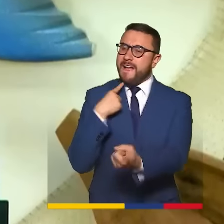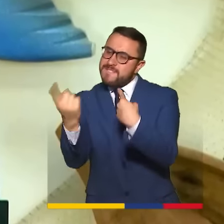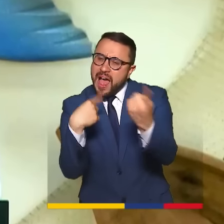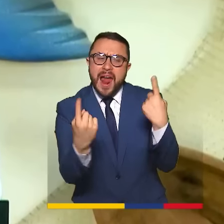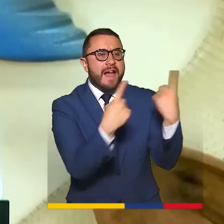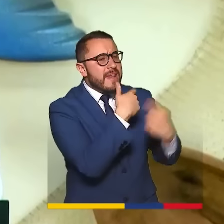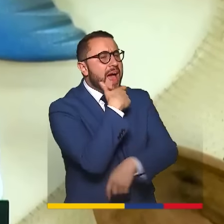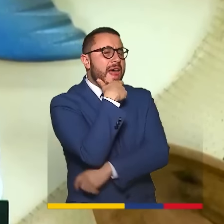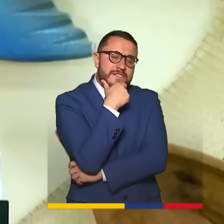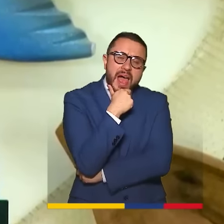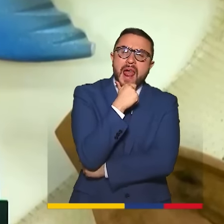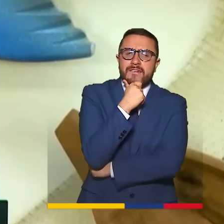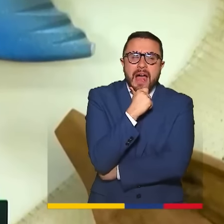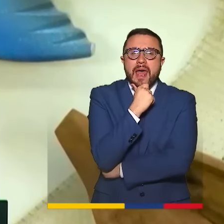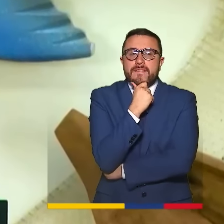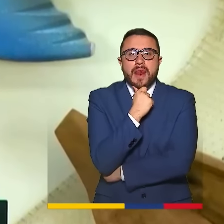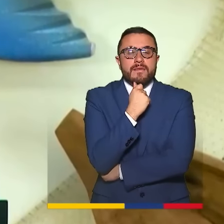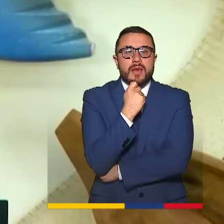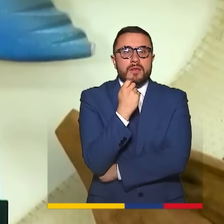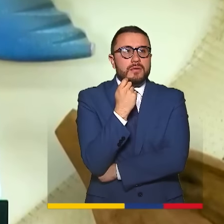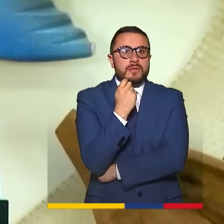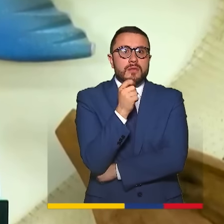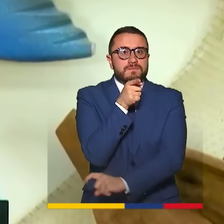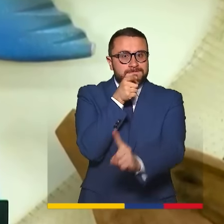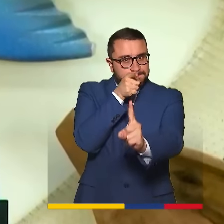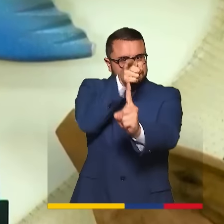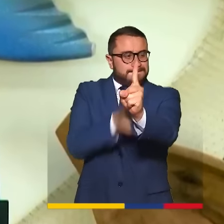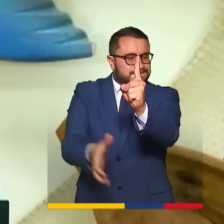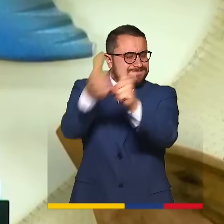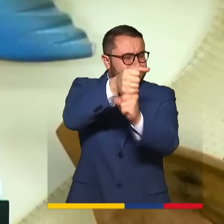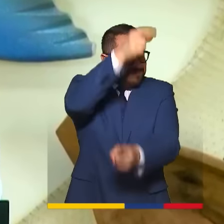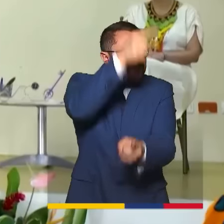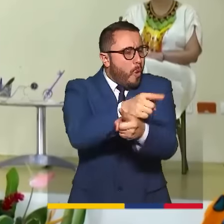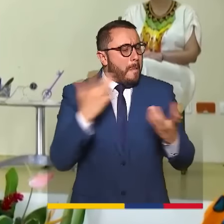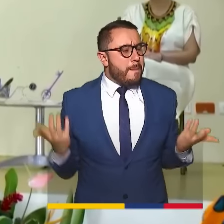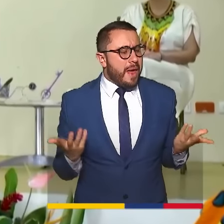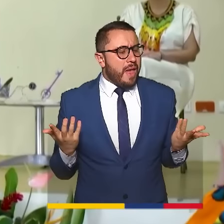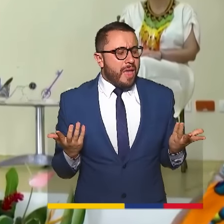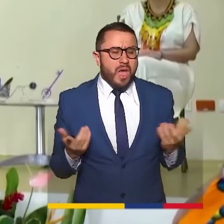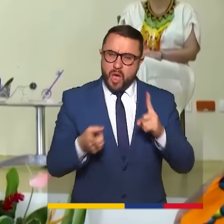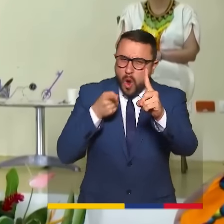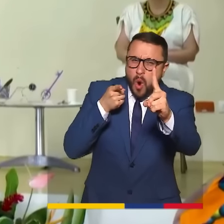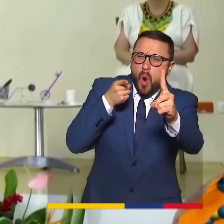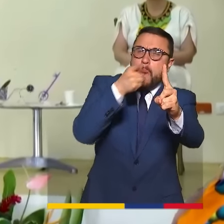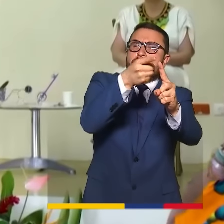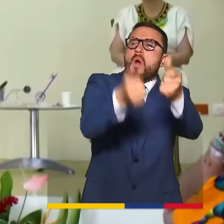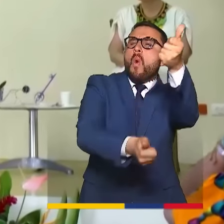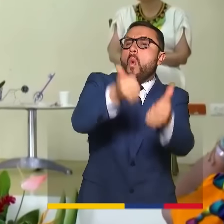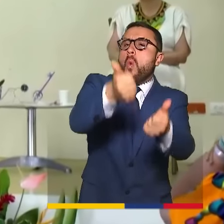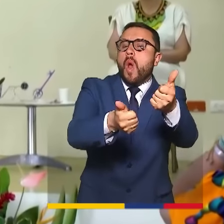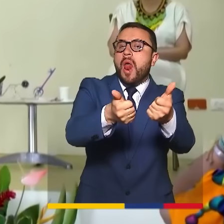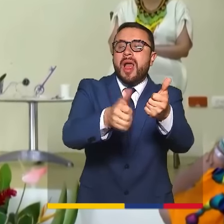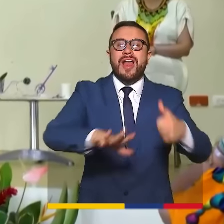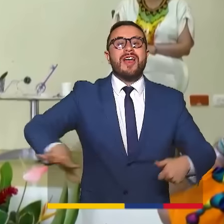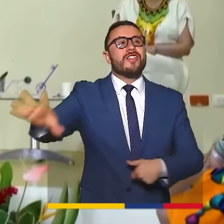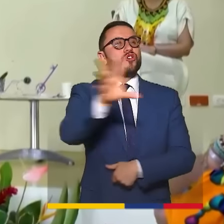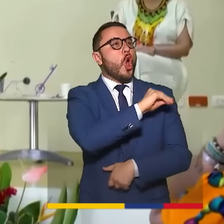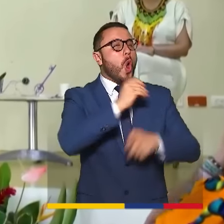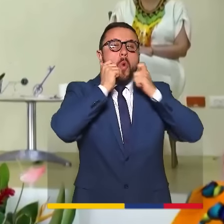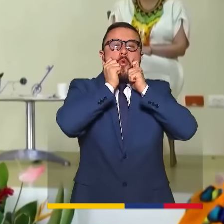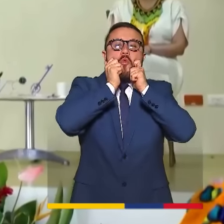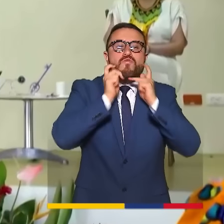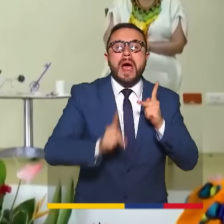hablar, lograr el objetivo, que no es más que el objetivo de la justicia para los seres humanos en